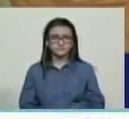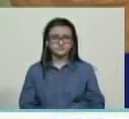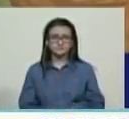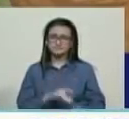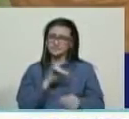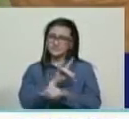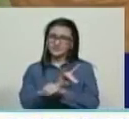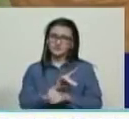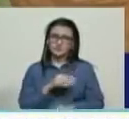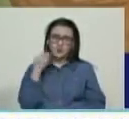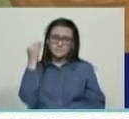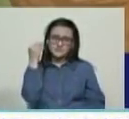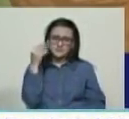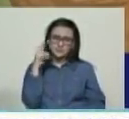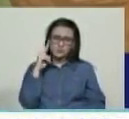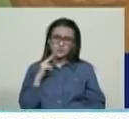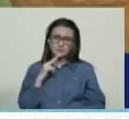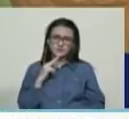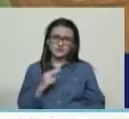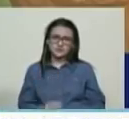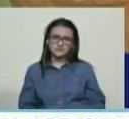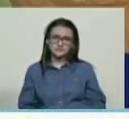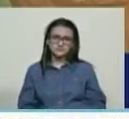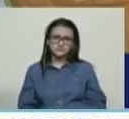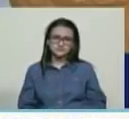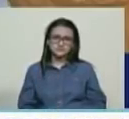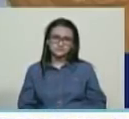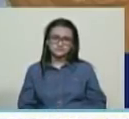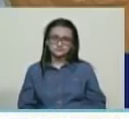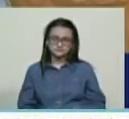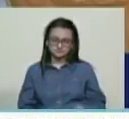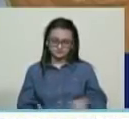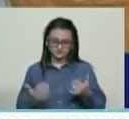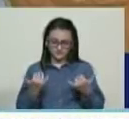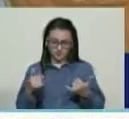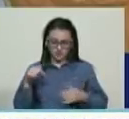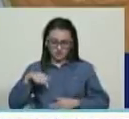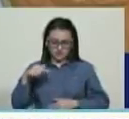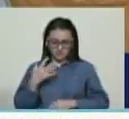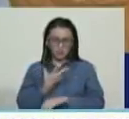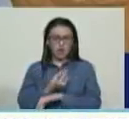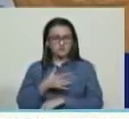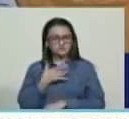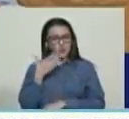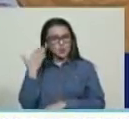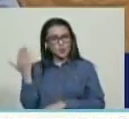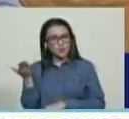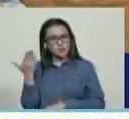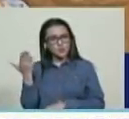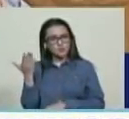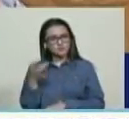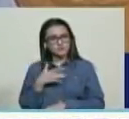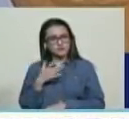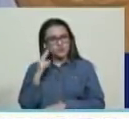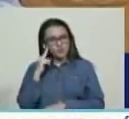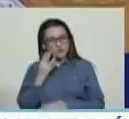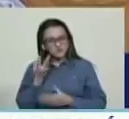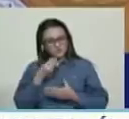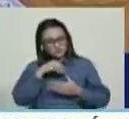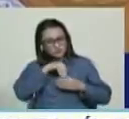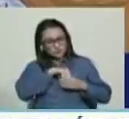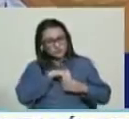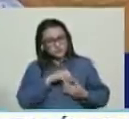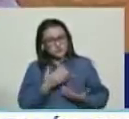Traicionan el pensamiento bolivariano. Hoy nosotros aquí en Monagas nos sentimos orgullosos y sentimos a Bolívar en nuestras